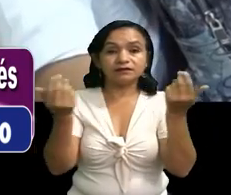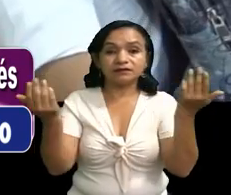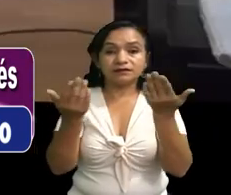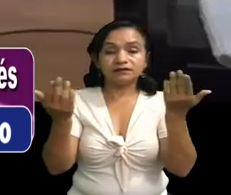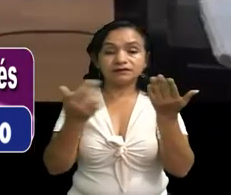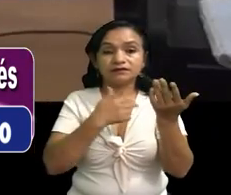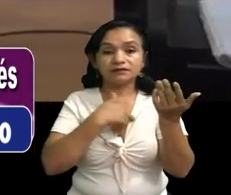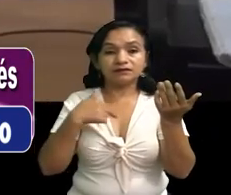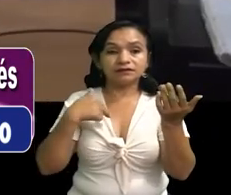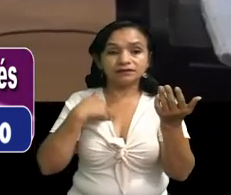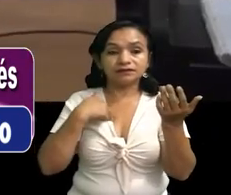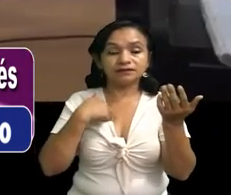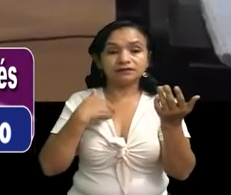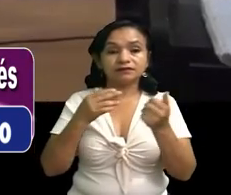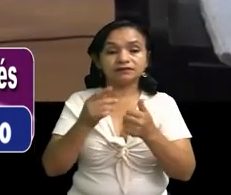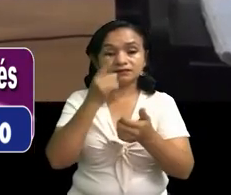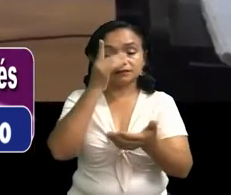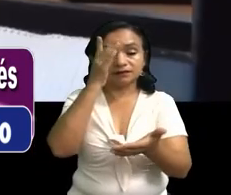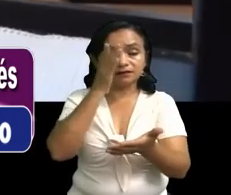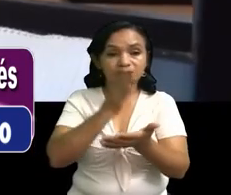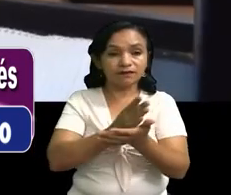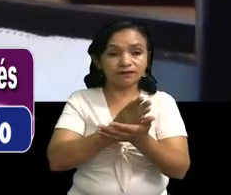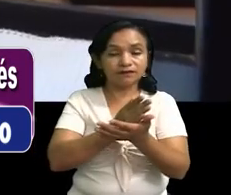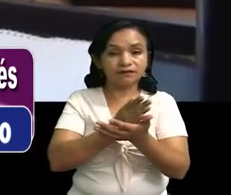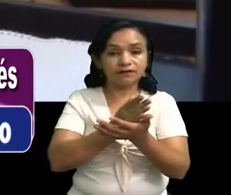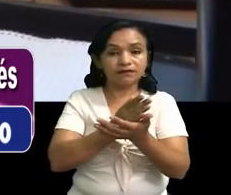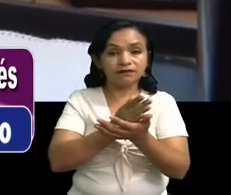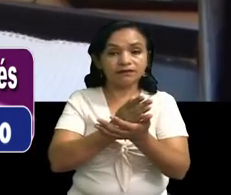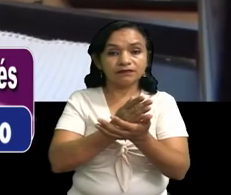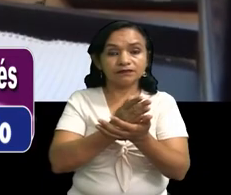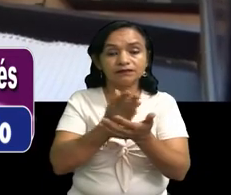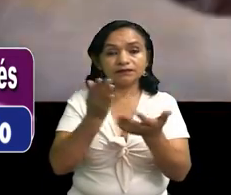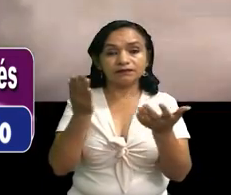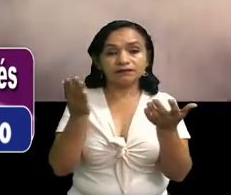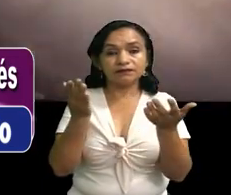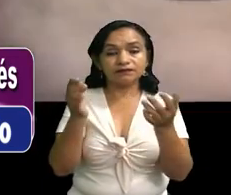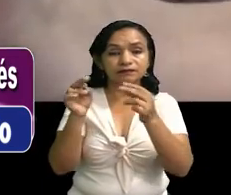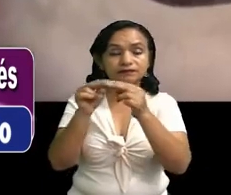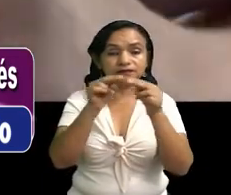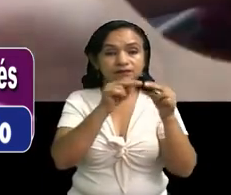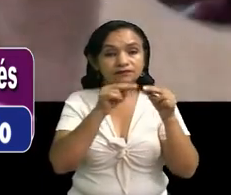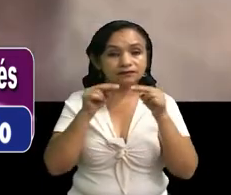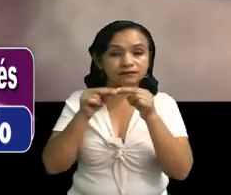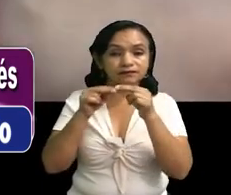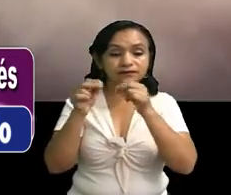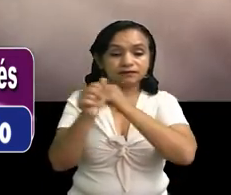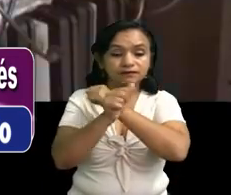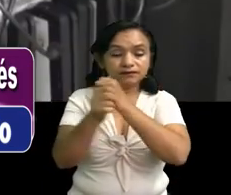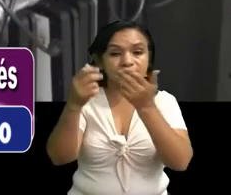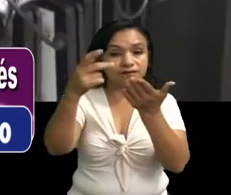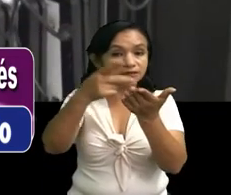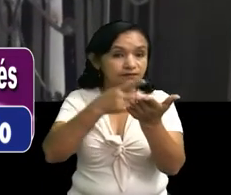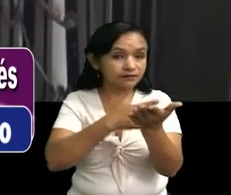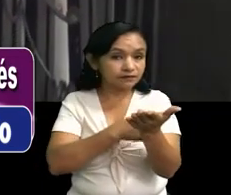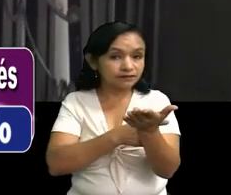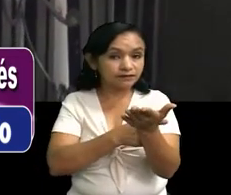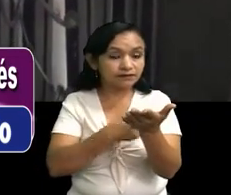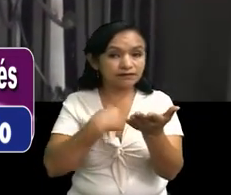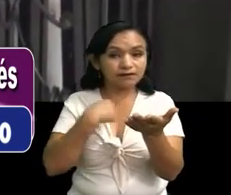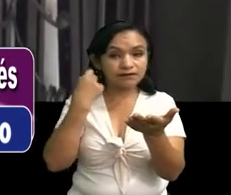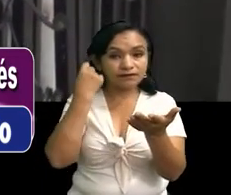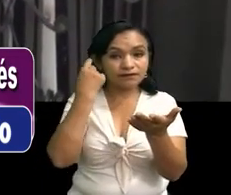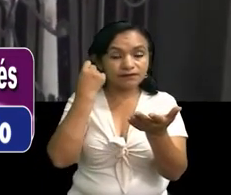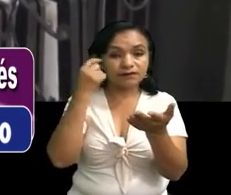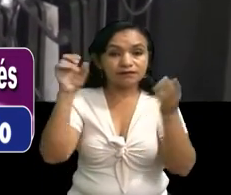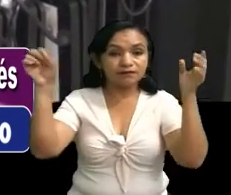involucrar precisamente una vez ya se contempla precisamente la vinculación de estudiantes a proyectos específicos? Porque entiendo que hay una cuestión